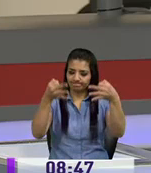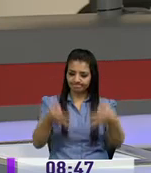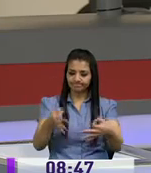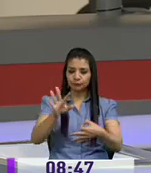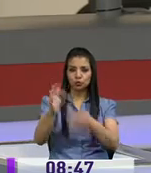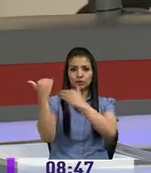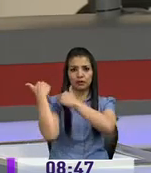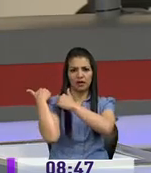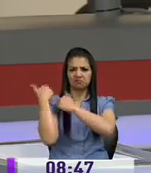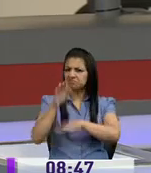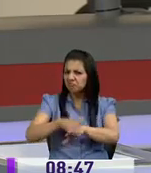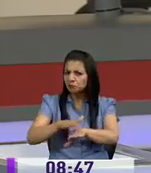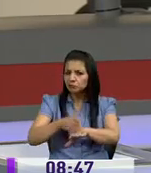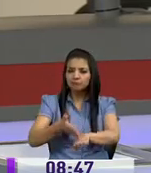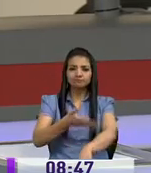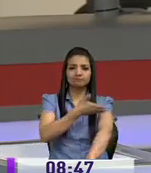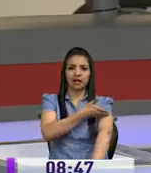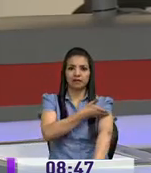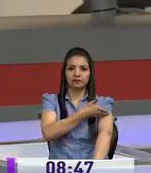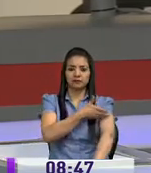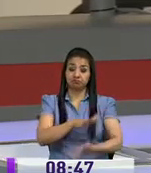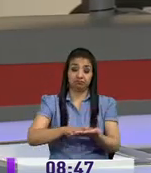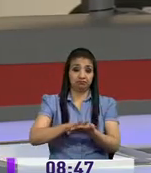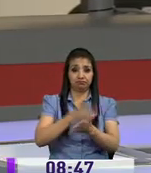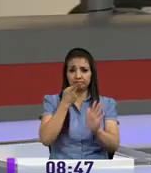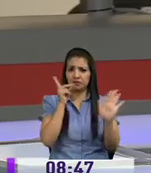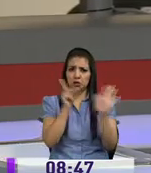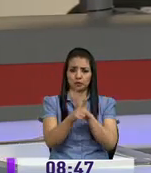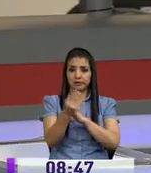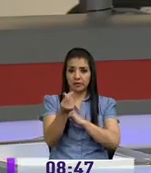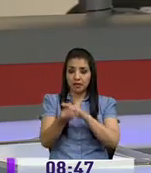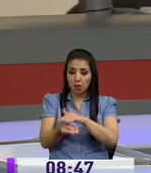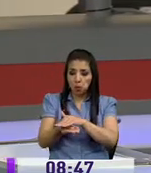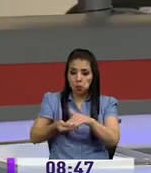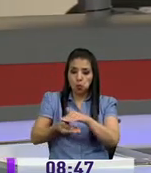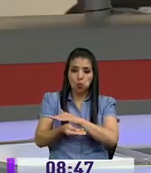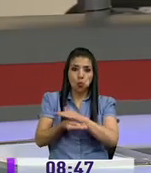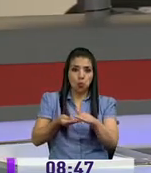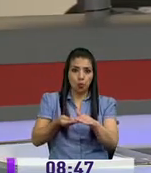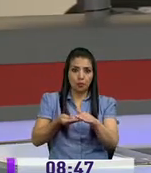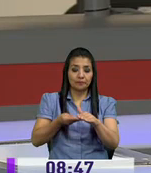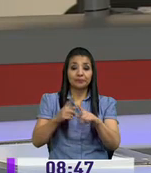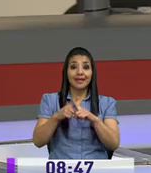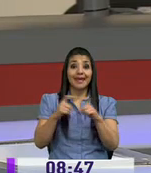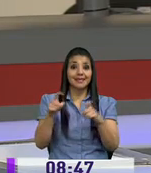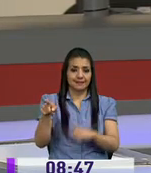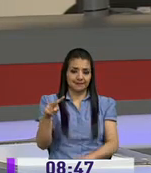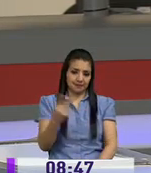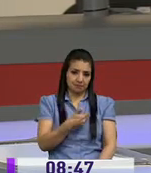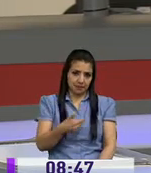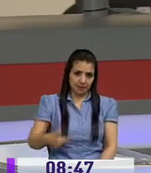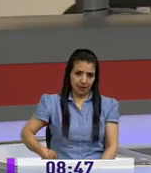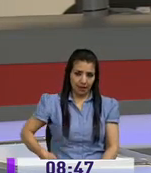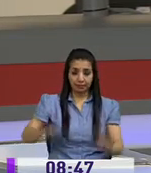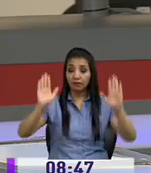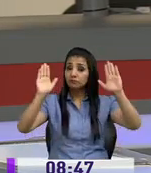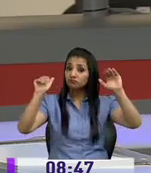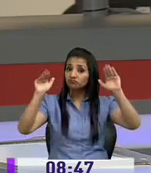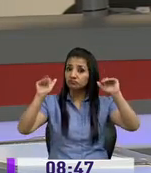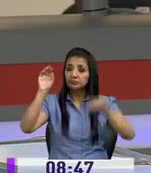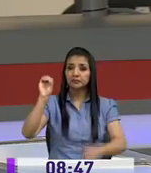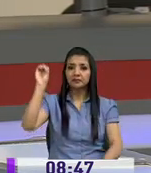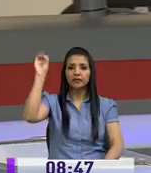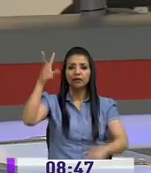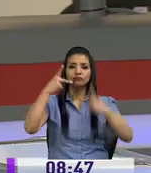después del escándalo por el supuesto cobro de diezmos que se involucra. Al ex vicepresidente se despidió mediante un video que se